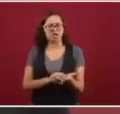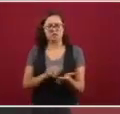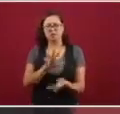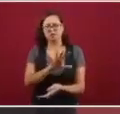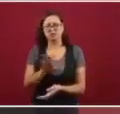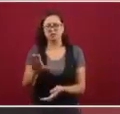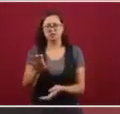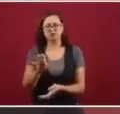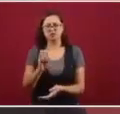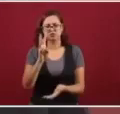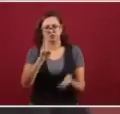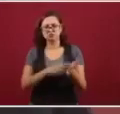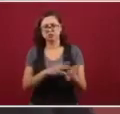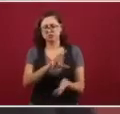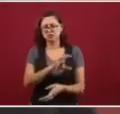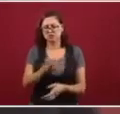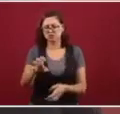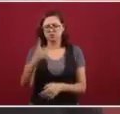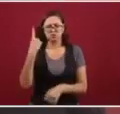3.500.